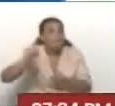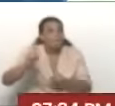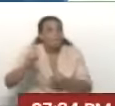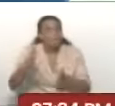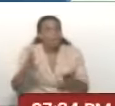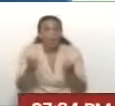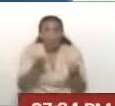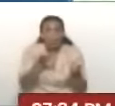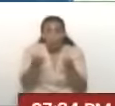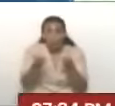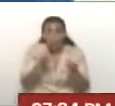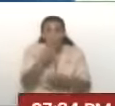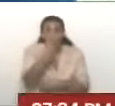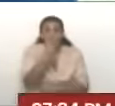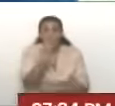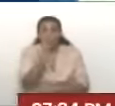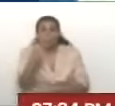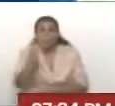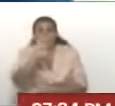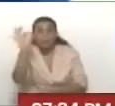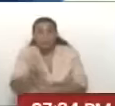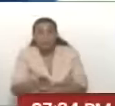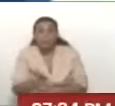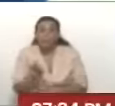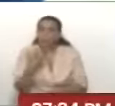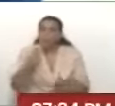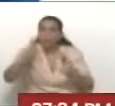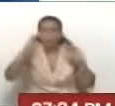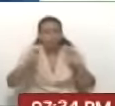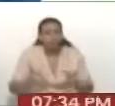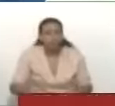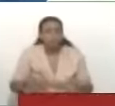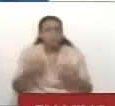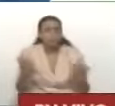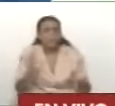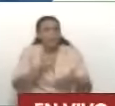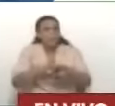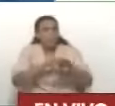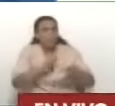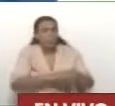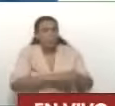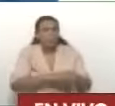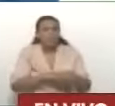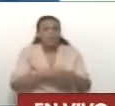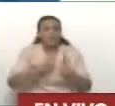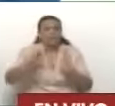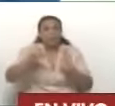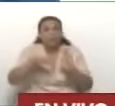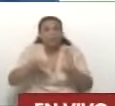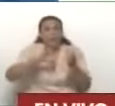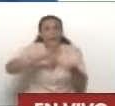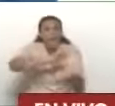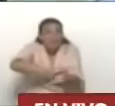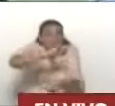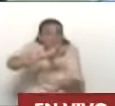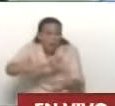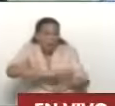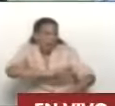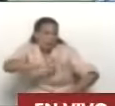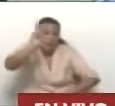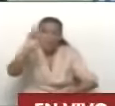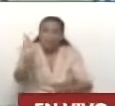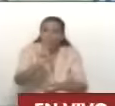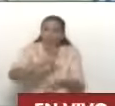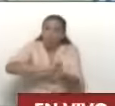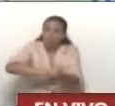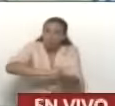manejable, controlable, 1.2%. Y afirmó que no hay deflación en el país. Además mencionó una desaceleración de la inflación. O sea, sí hay inflación,